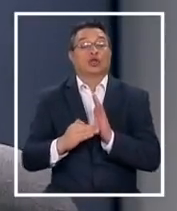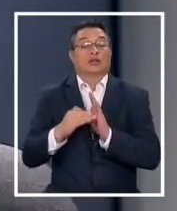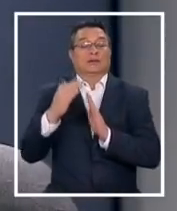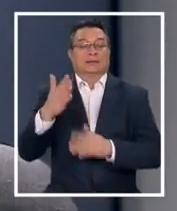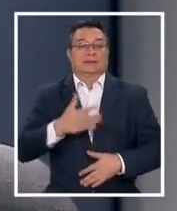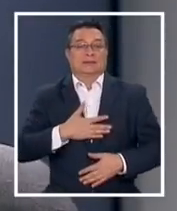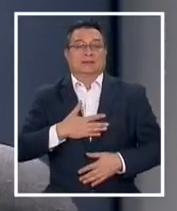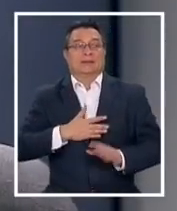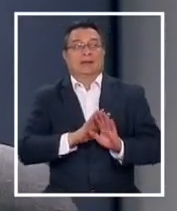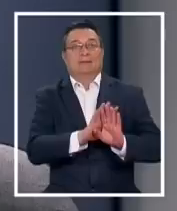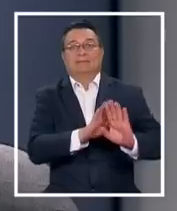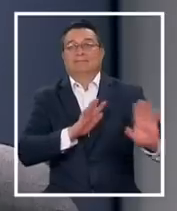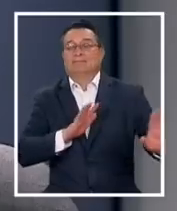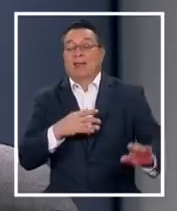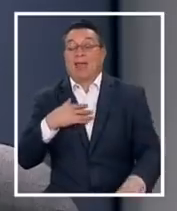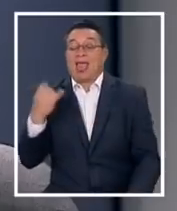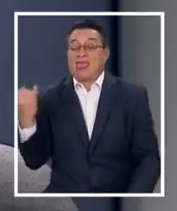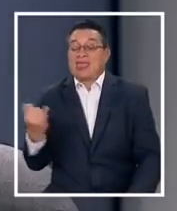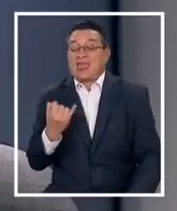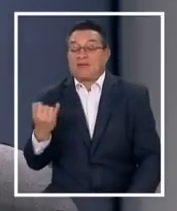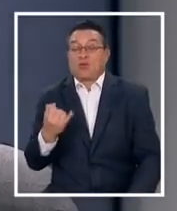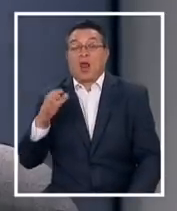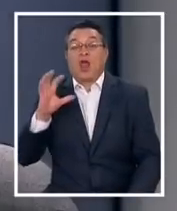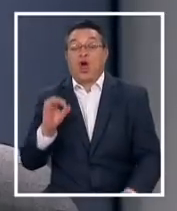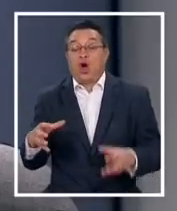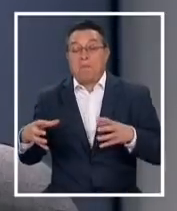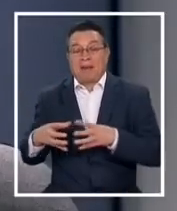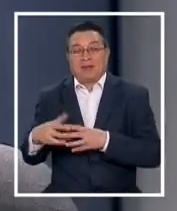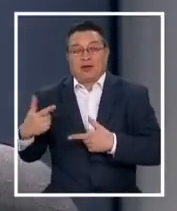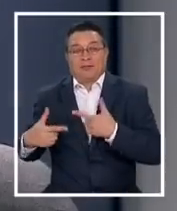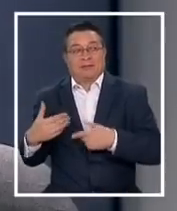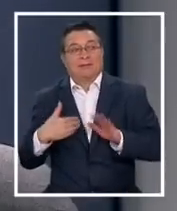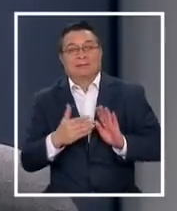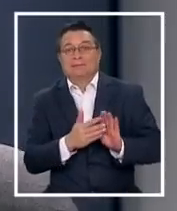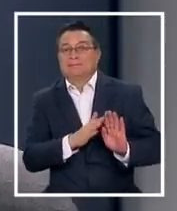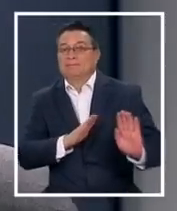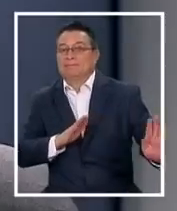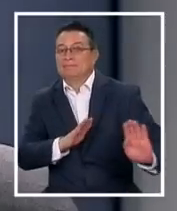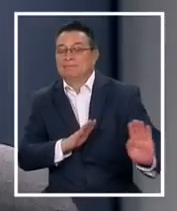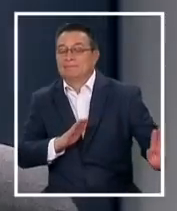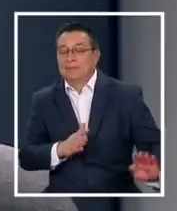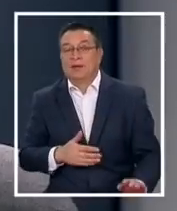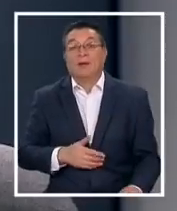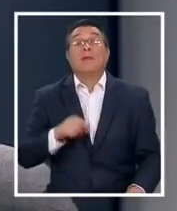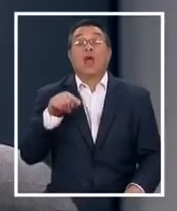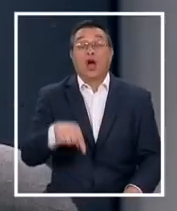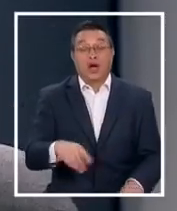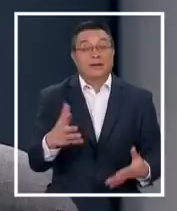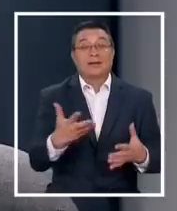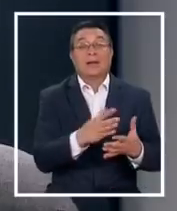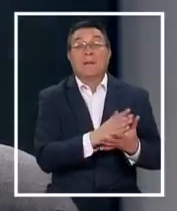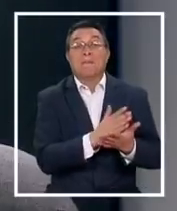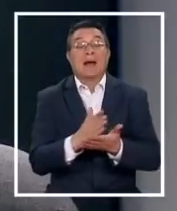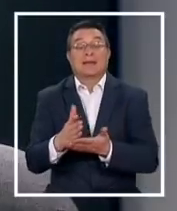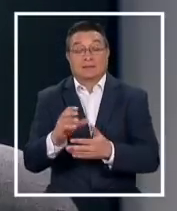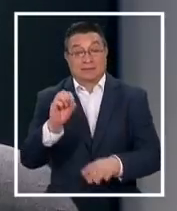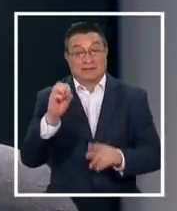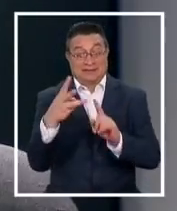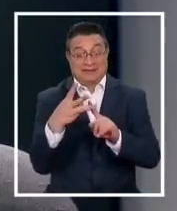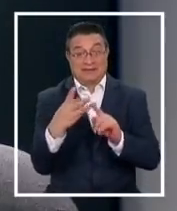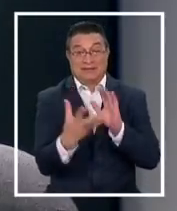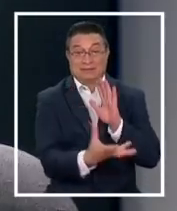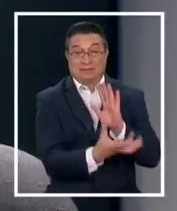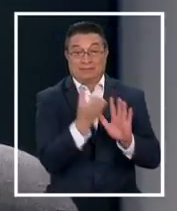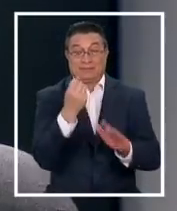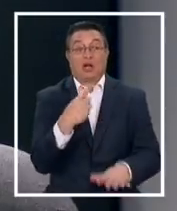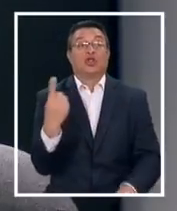en las encuestas, ya sea individualmente o como partidos. Y lo que estamos viendo hoy día, que está ocurriendo, por ejemplo, con el tercer retiro, ¿no es cierto?,